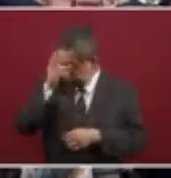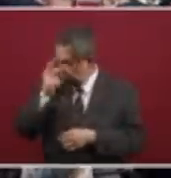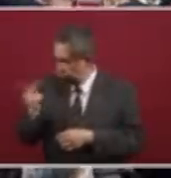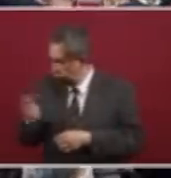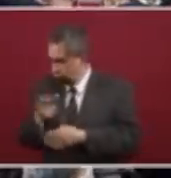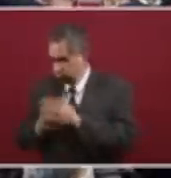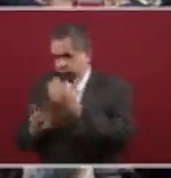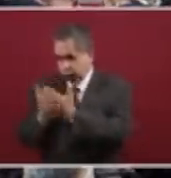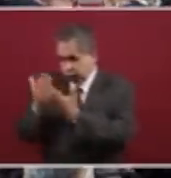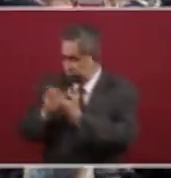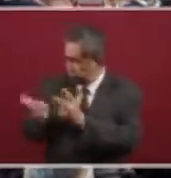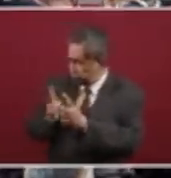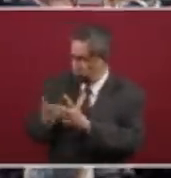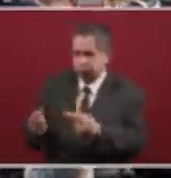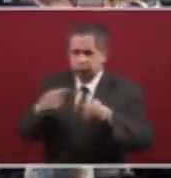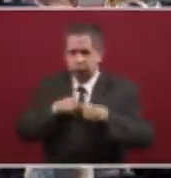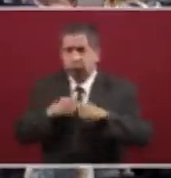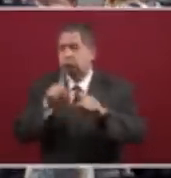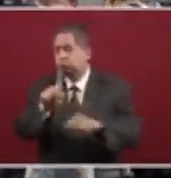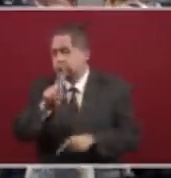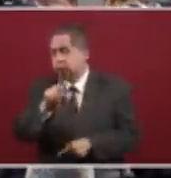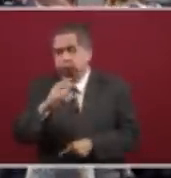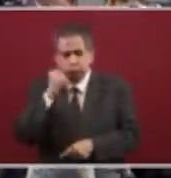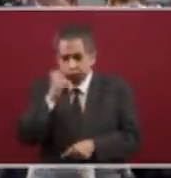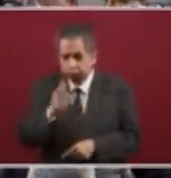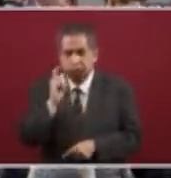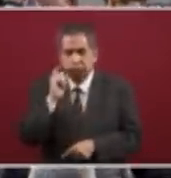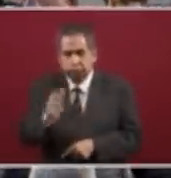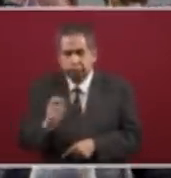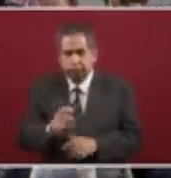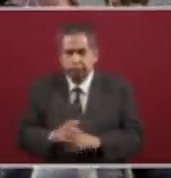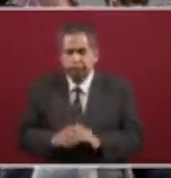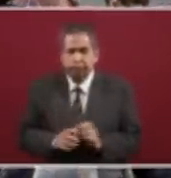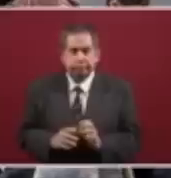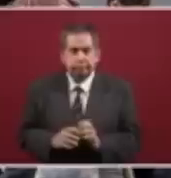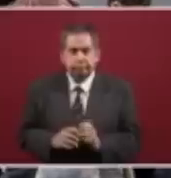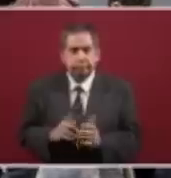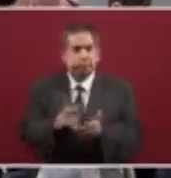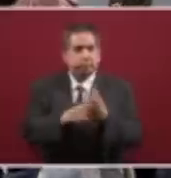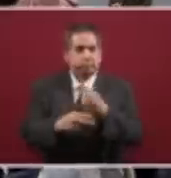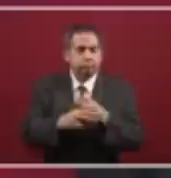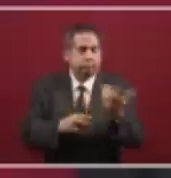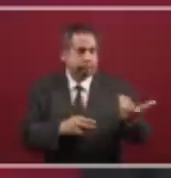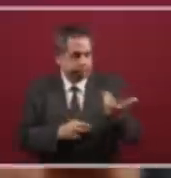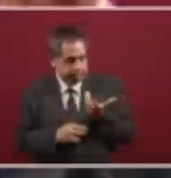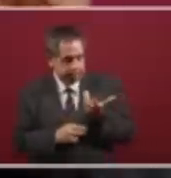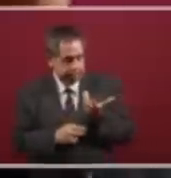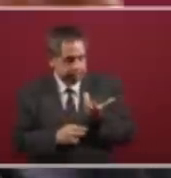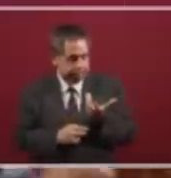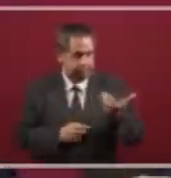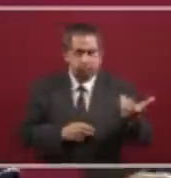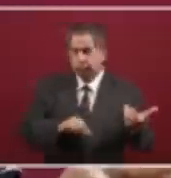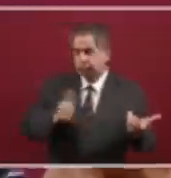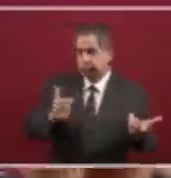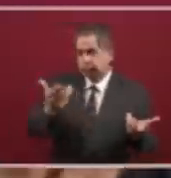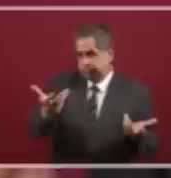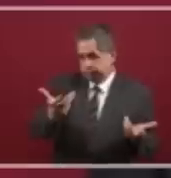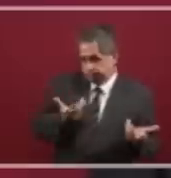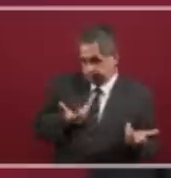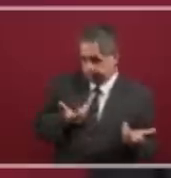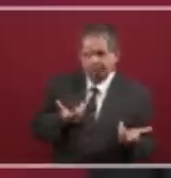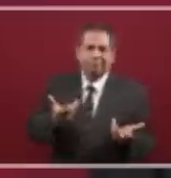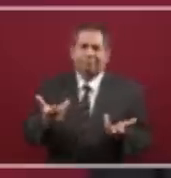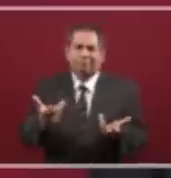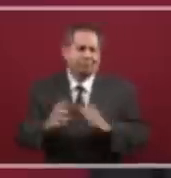por la mañana lo que sí no quiero es recibir una parte y que éste